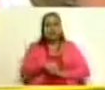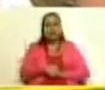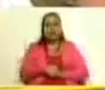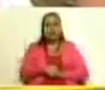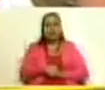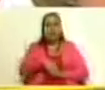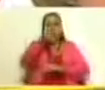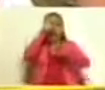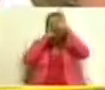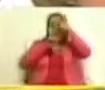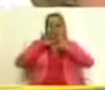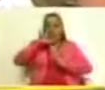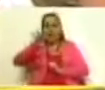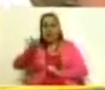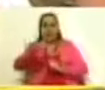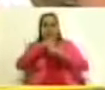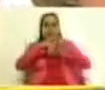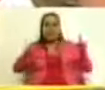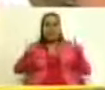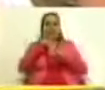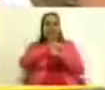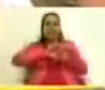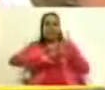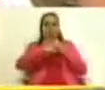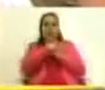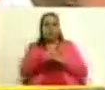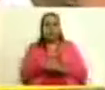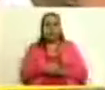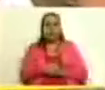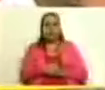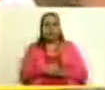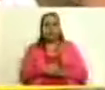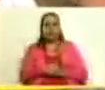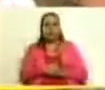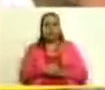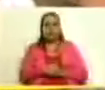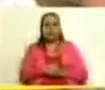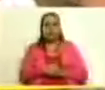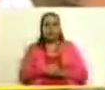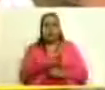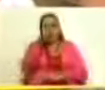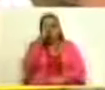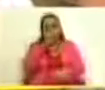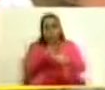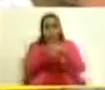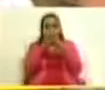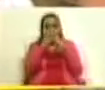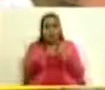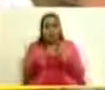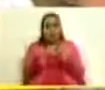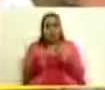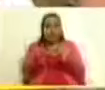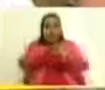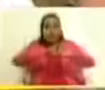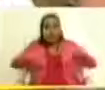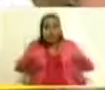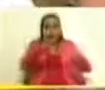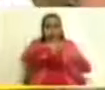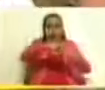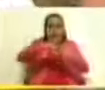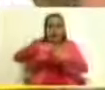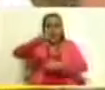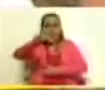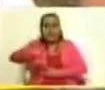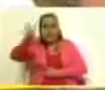país multiétnico y pluricultural. El reconocimiento de todo nuestro territorio que incorpora el